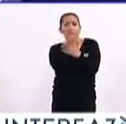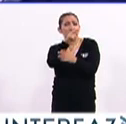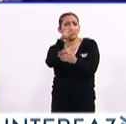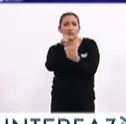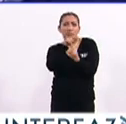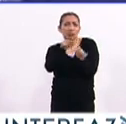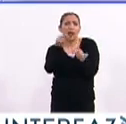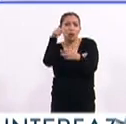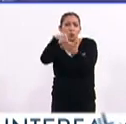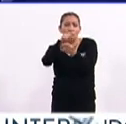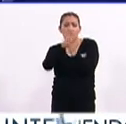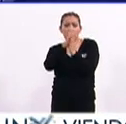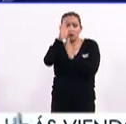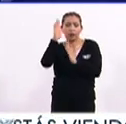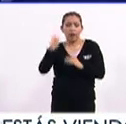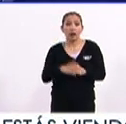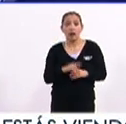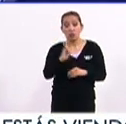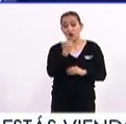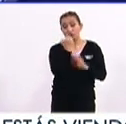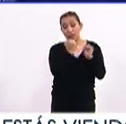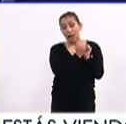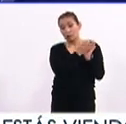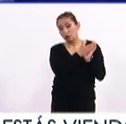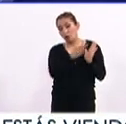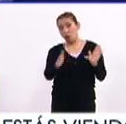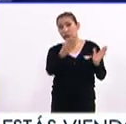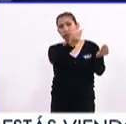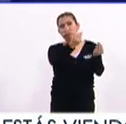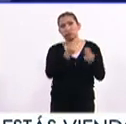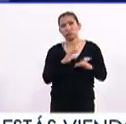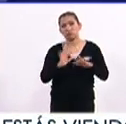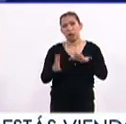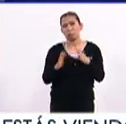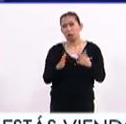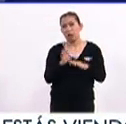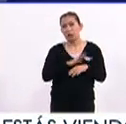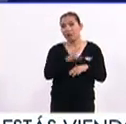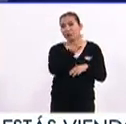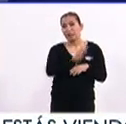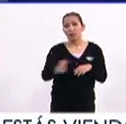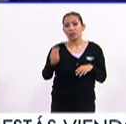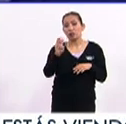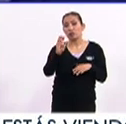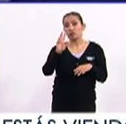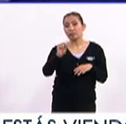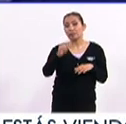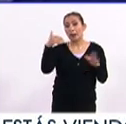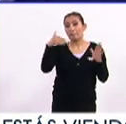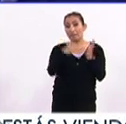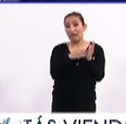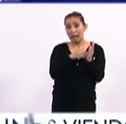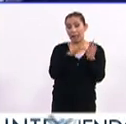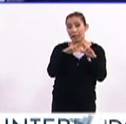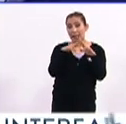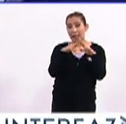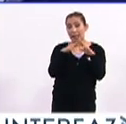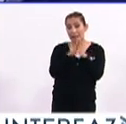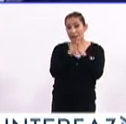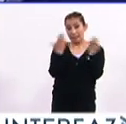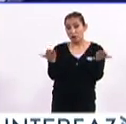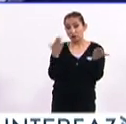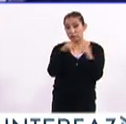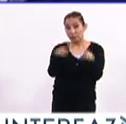nuestras instalaciones. En 12 años hemos recibido alrededor de 380,000